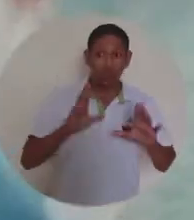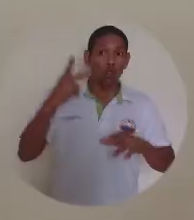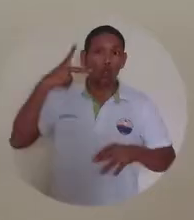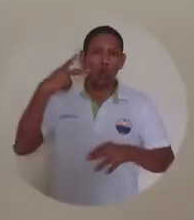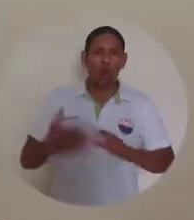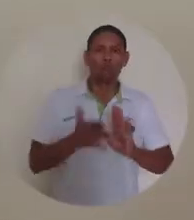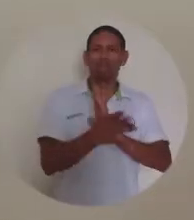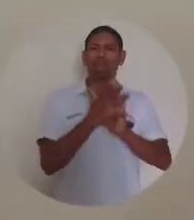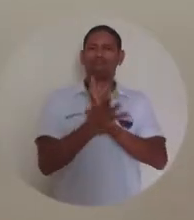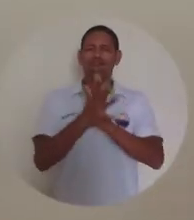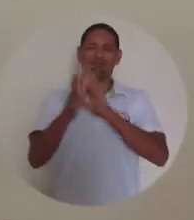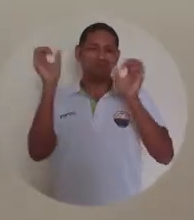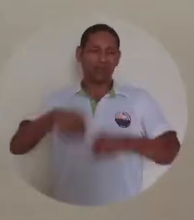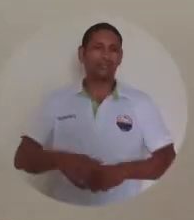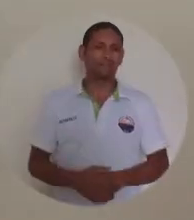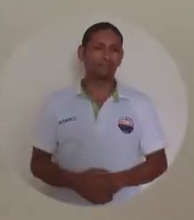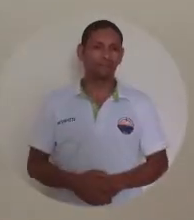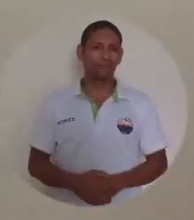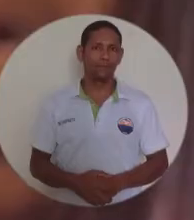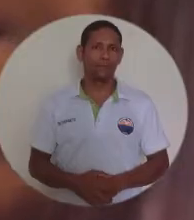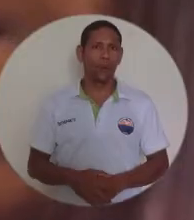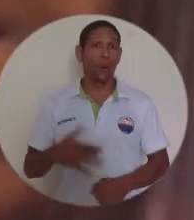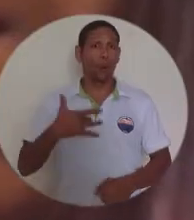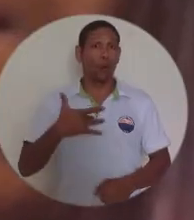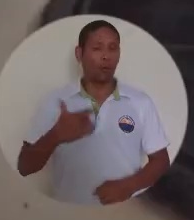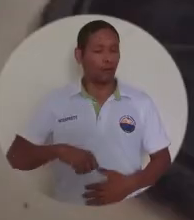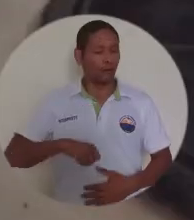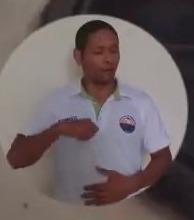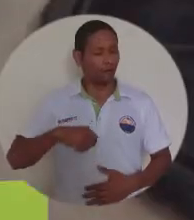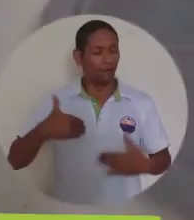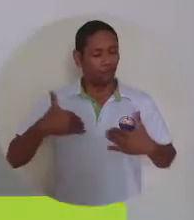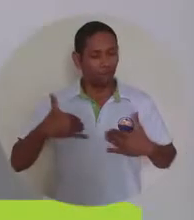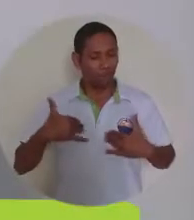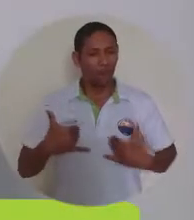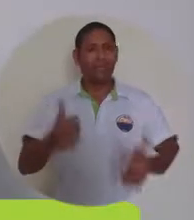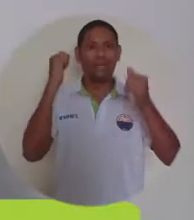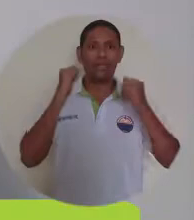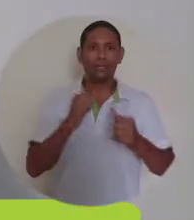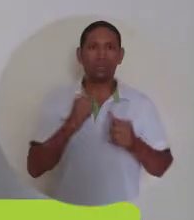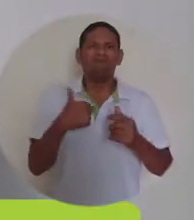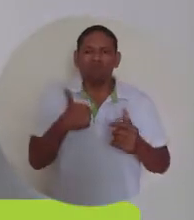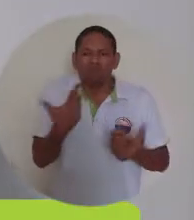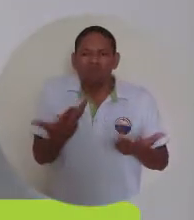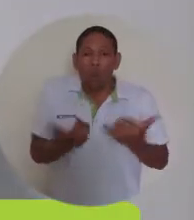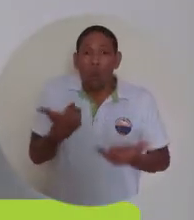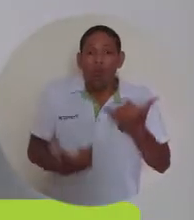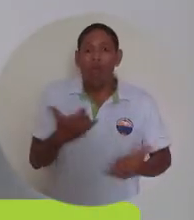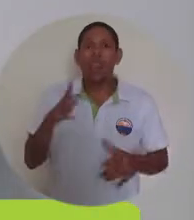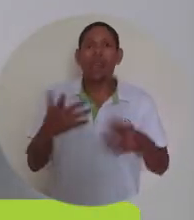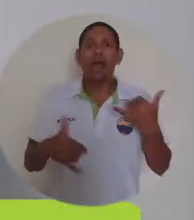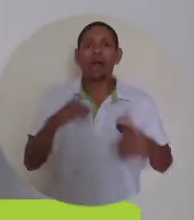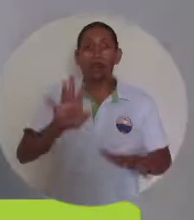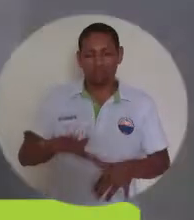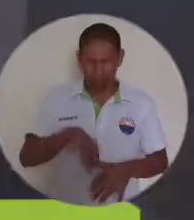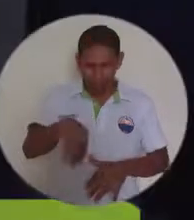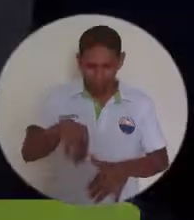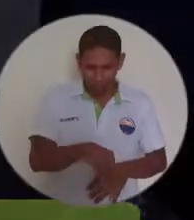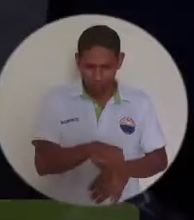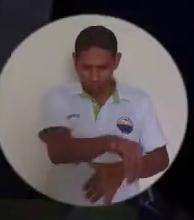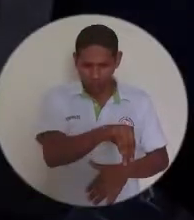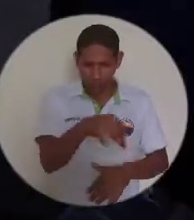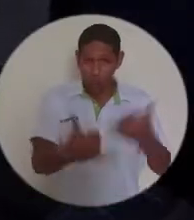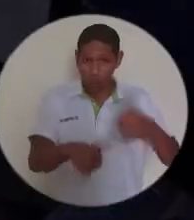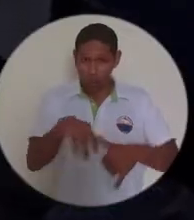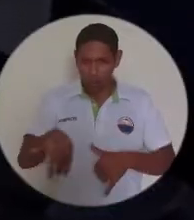guionistas, poder transmitir sus historias en estos tiempos de cuarentena. Para mí fue todo un honor, todo un placer haber participado en el torneo en